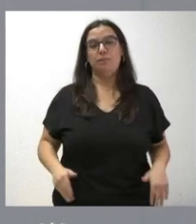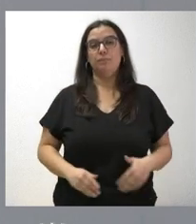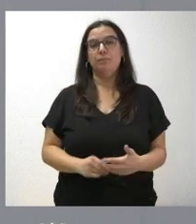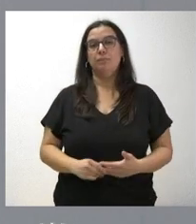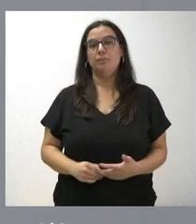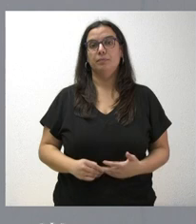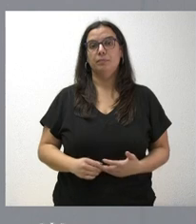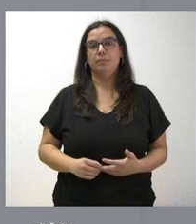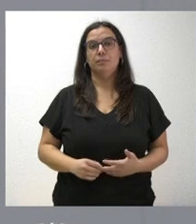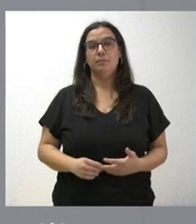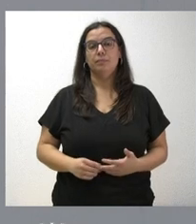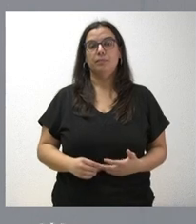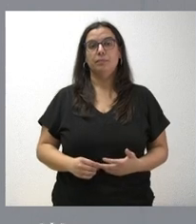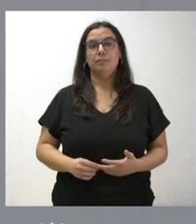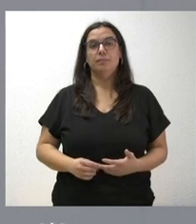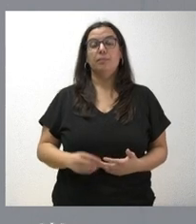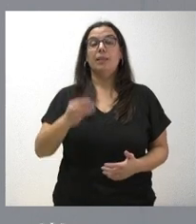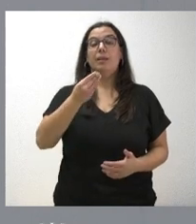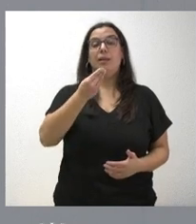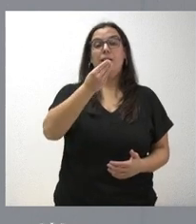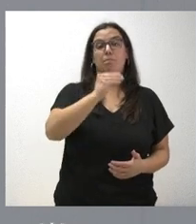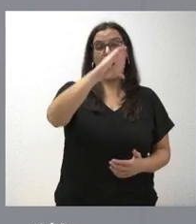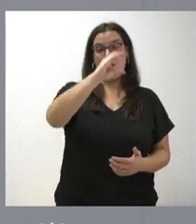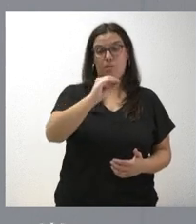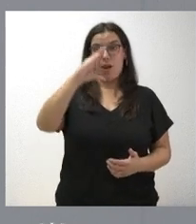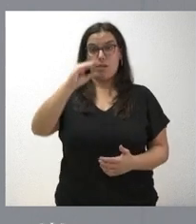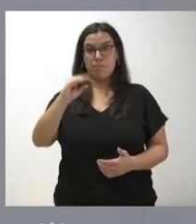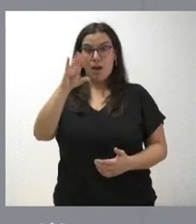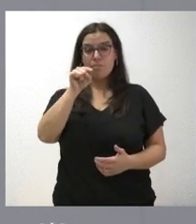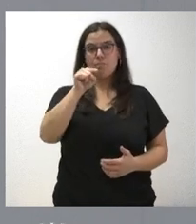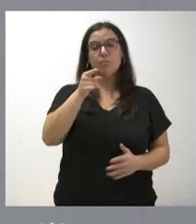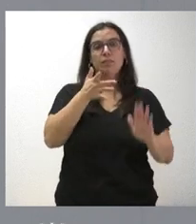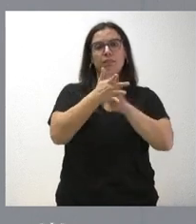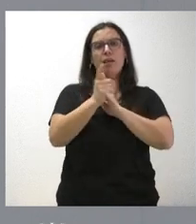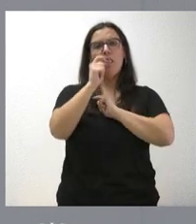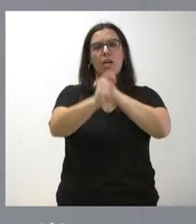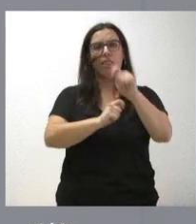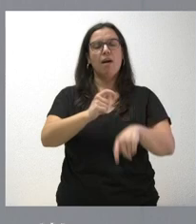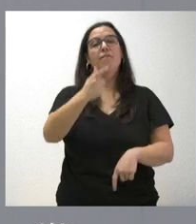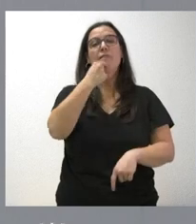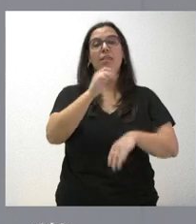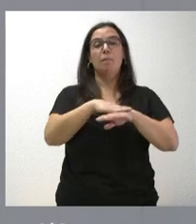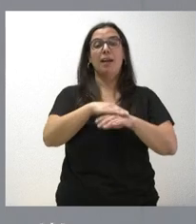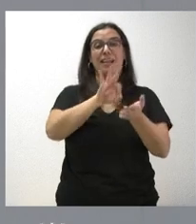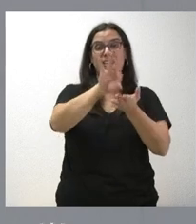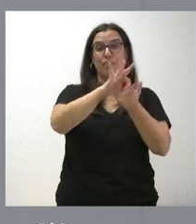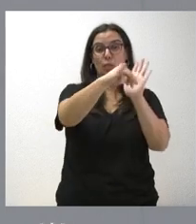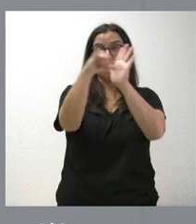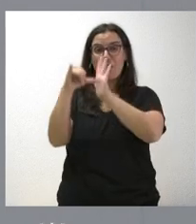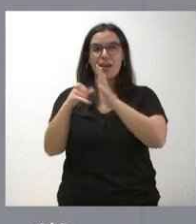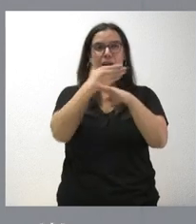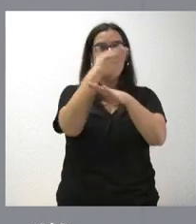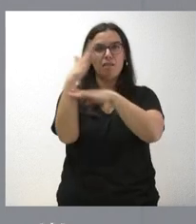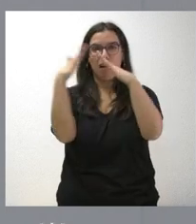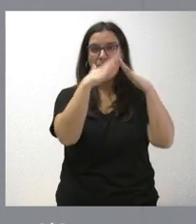año estos incrementos han permitido reforzar los servicios de proximidad de carácter domiciliario